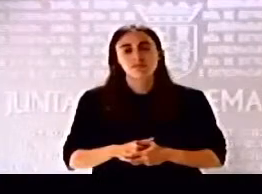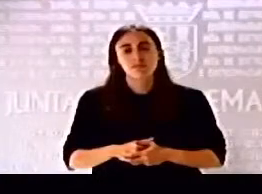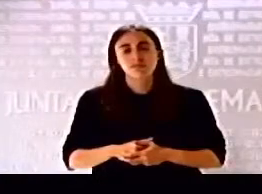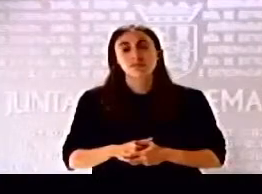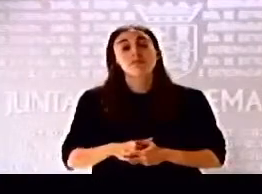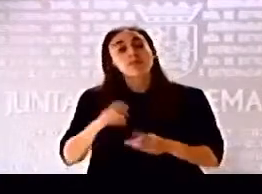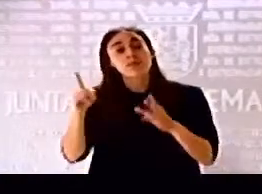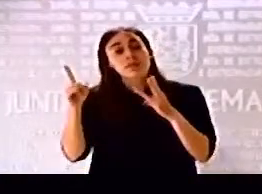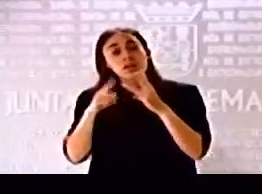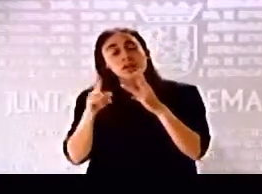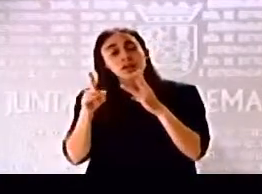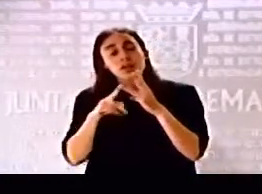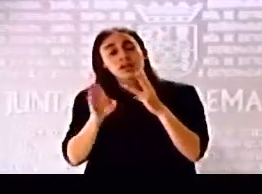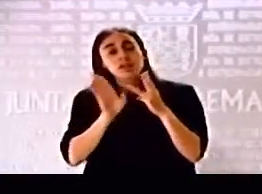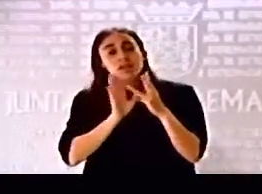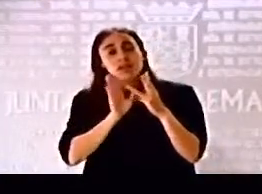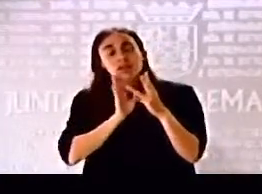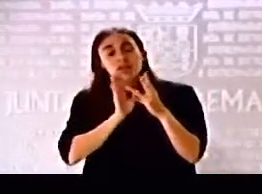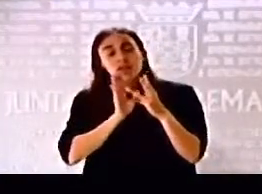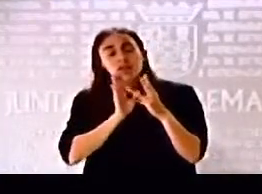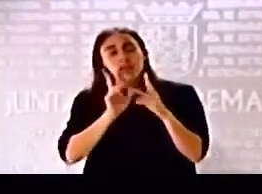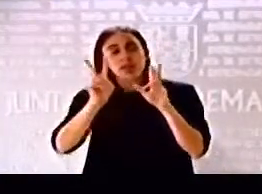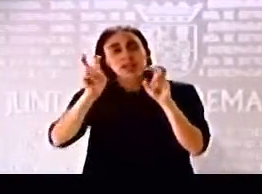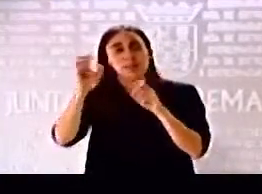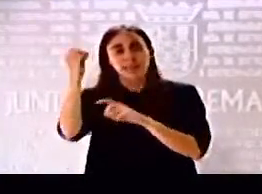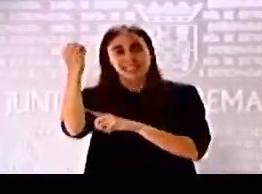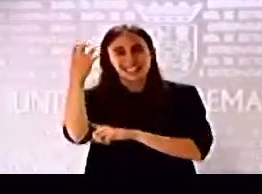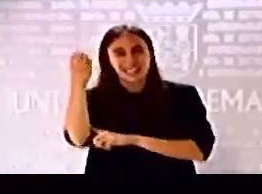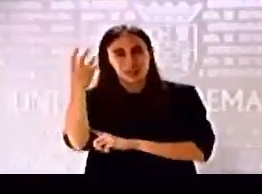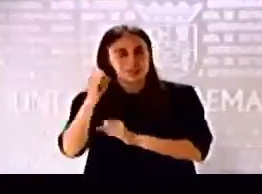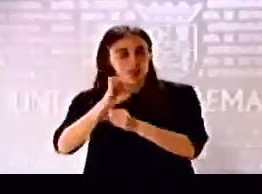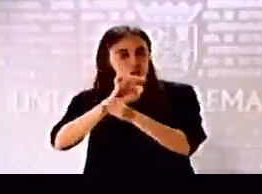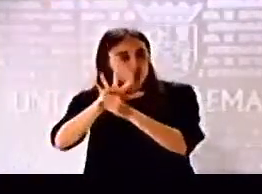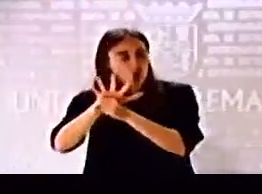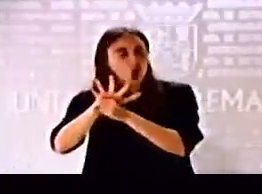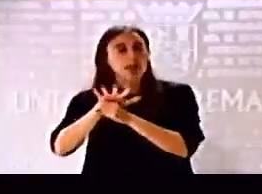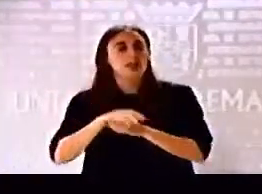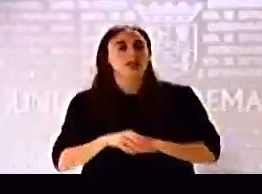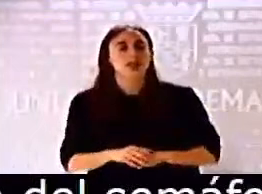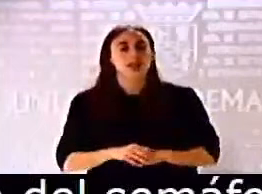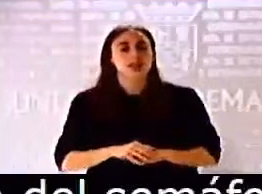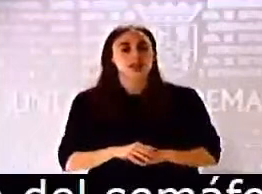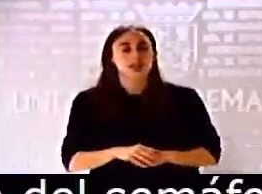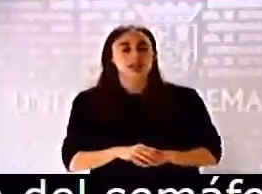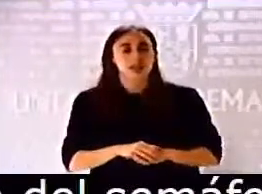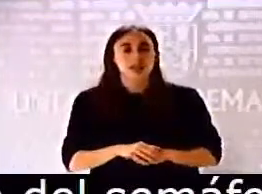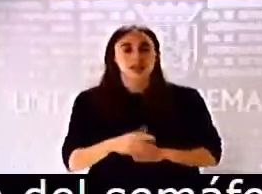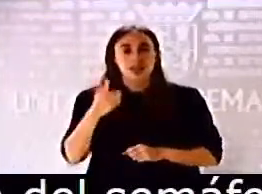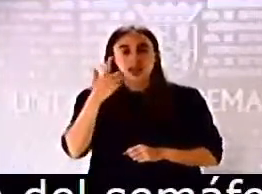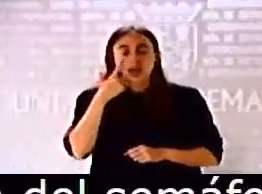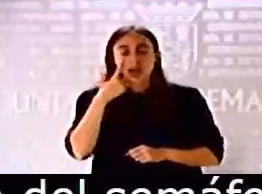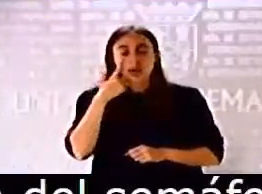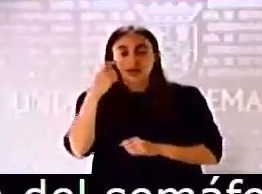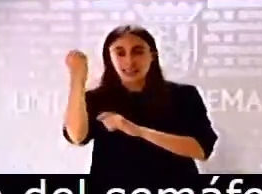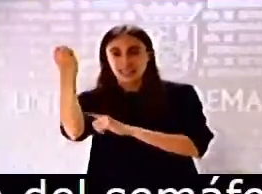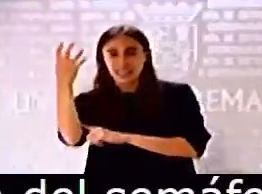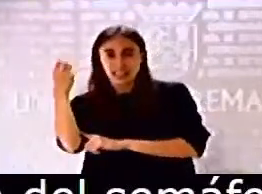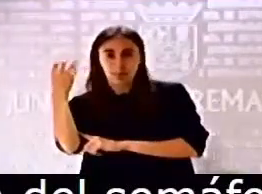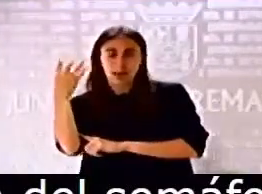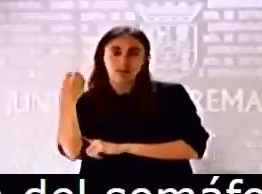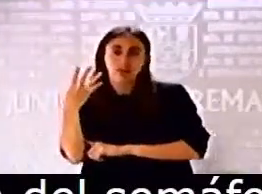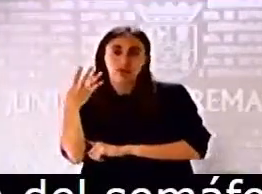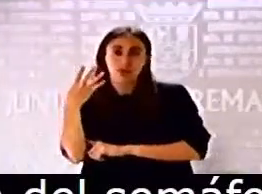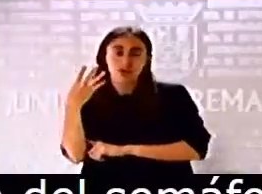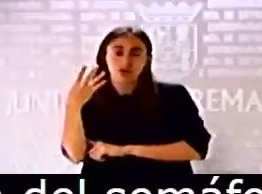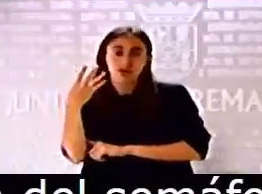con respecto a lo que pregunta del semáforo COVID-19, que si sigue la línea de congruencia en la toma de